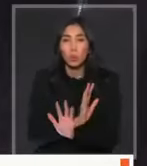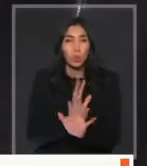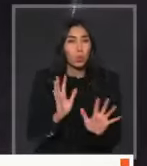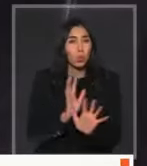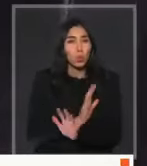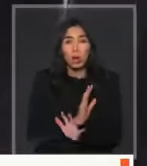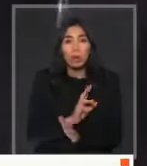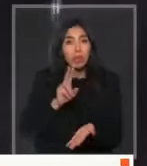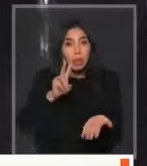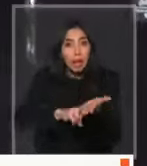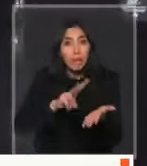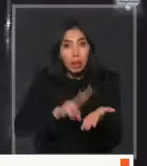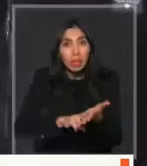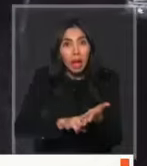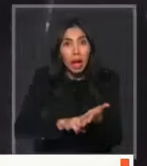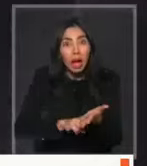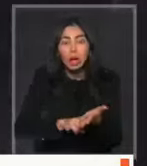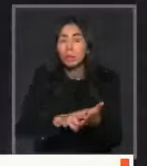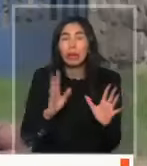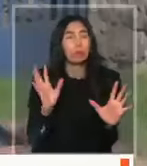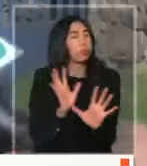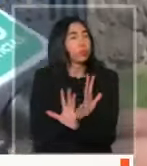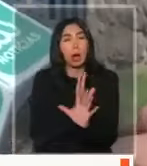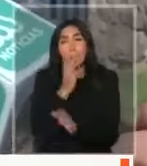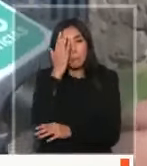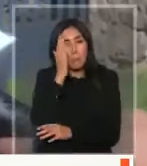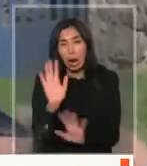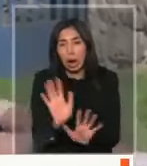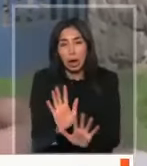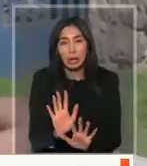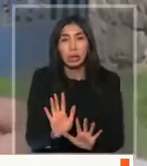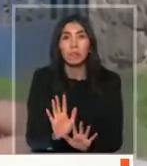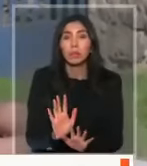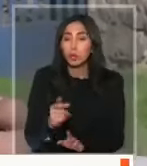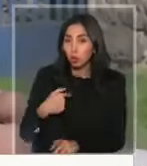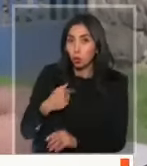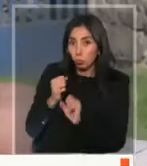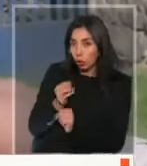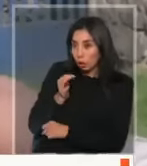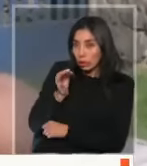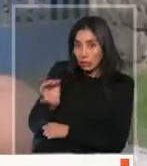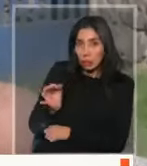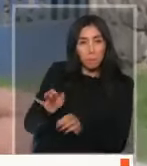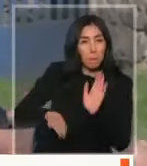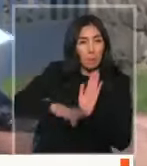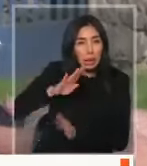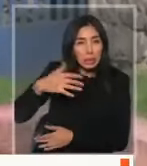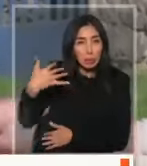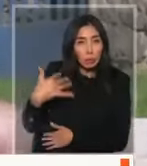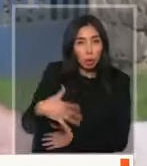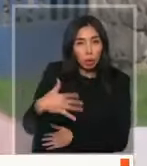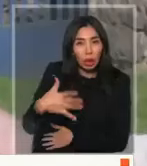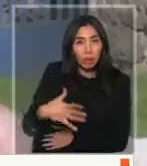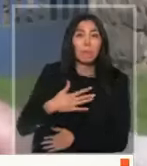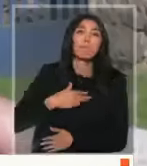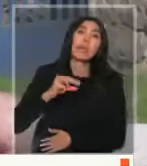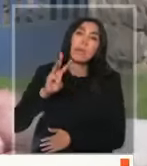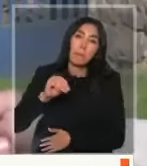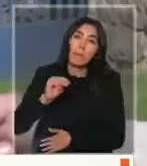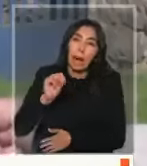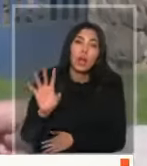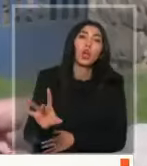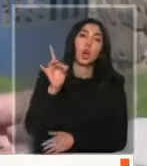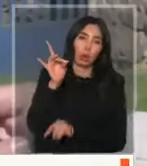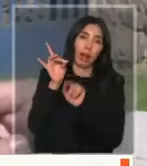terrible, de verdad lo que estamos pasando es muy terrible. Lo único que te puedo decir es que la prioridad para nosotros es encontrar a mi mamá,